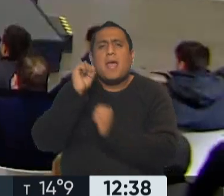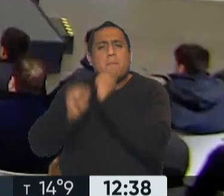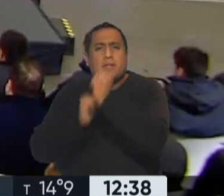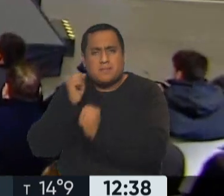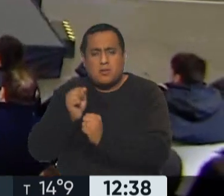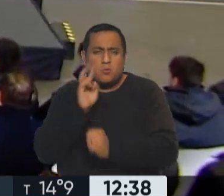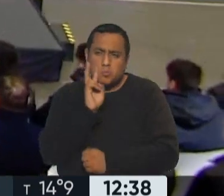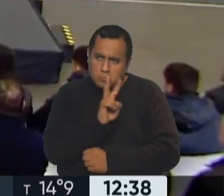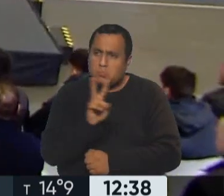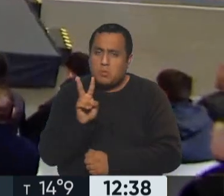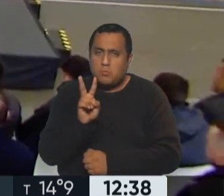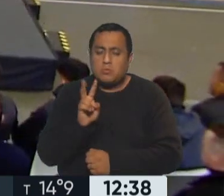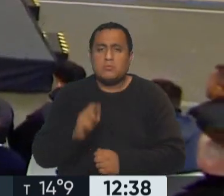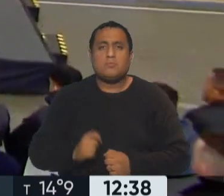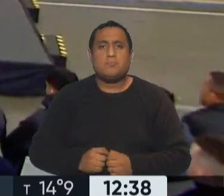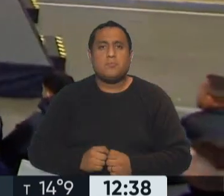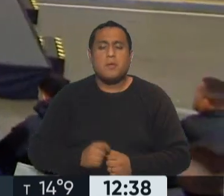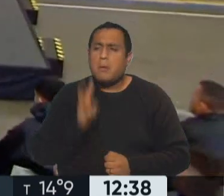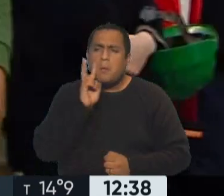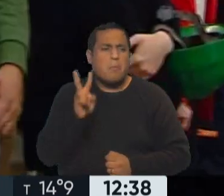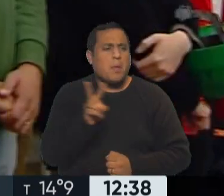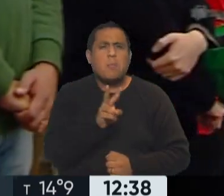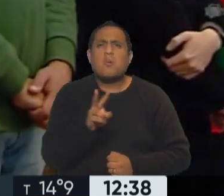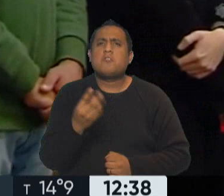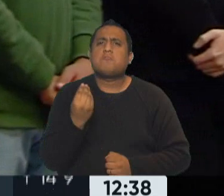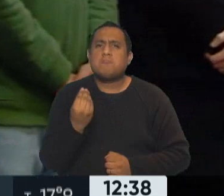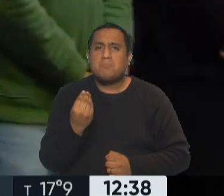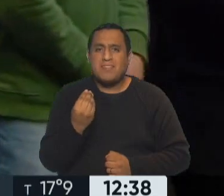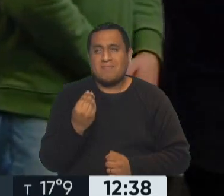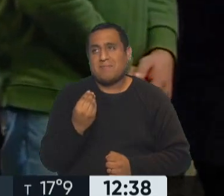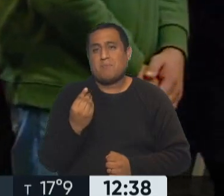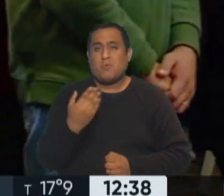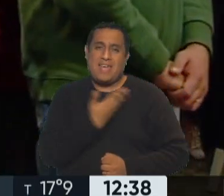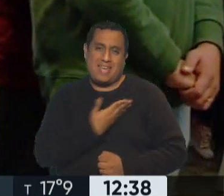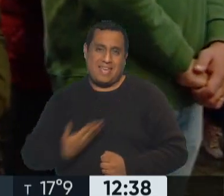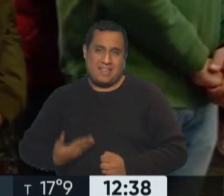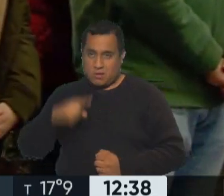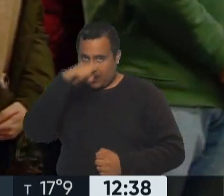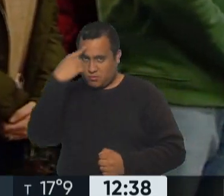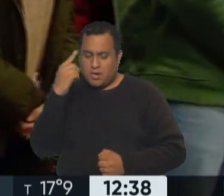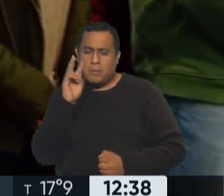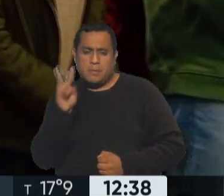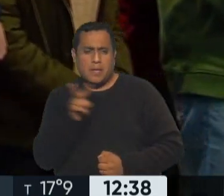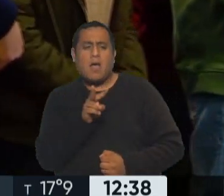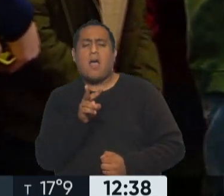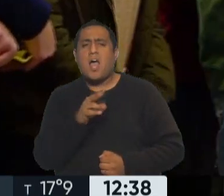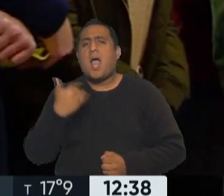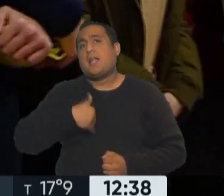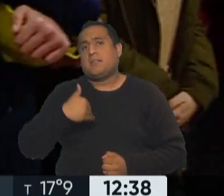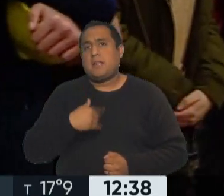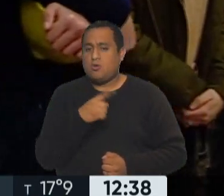empresarios, lo que vemos, junto con el Estado, lo que vemos es la Argentina que debemos